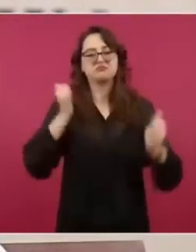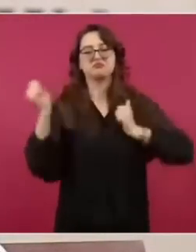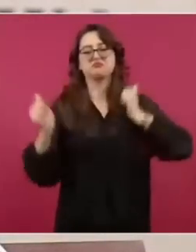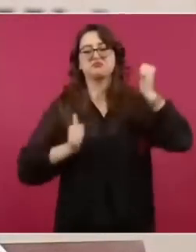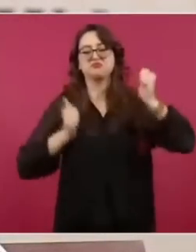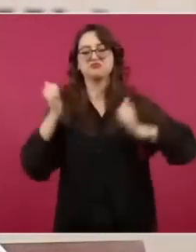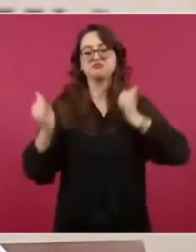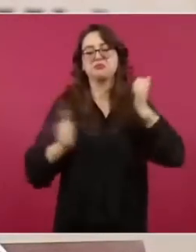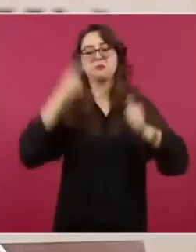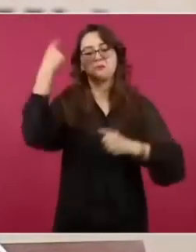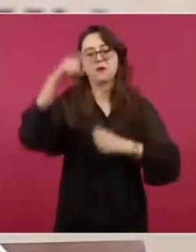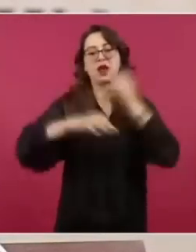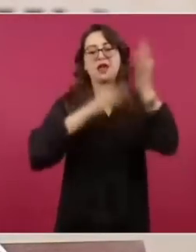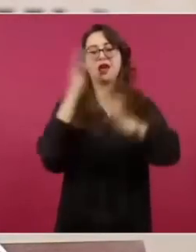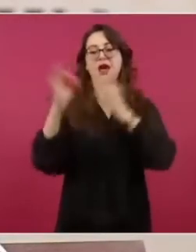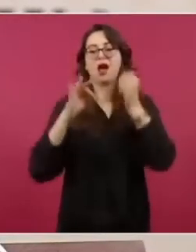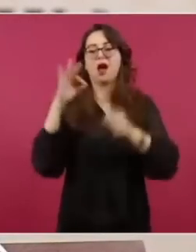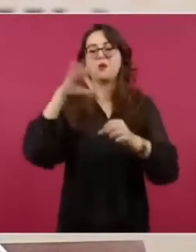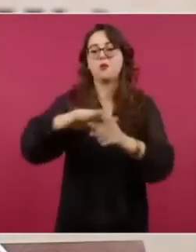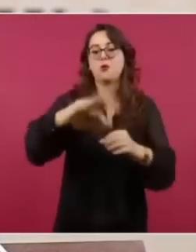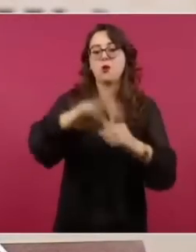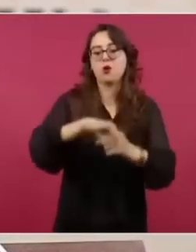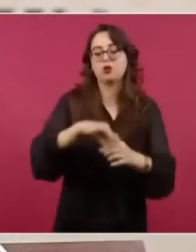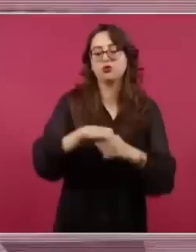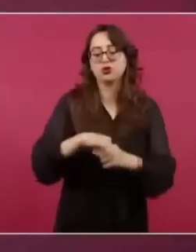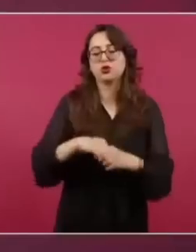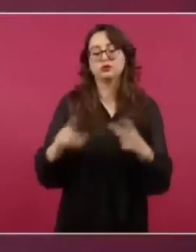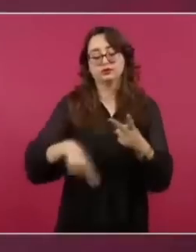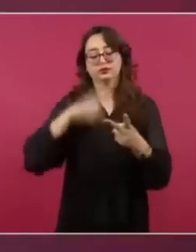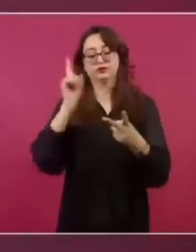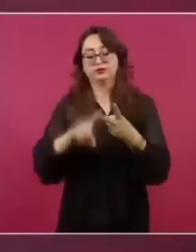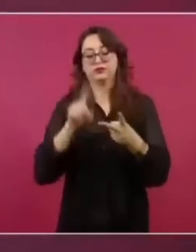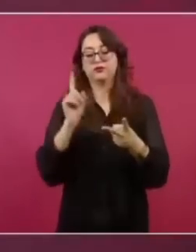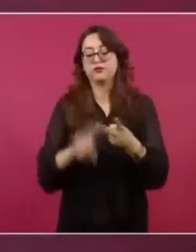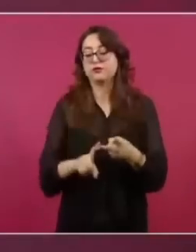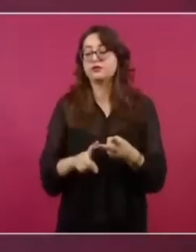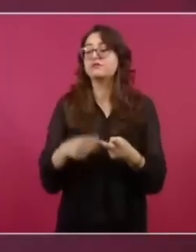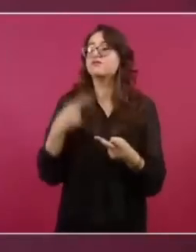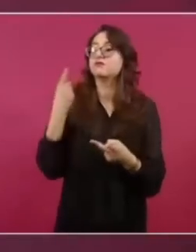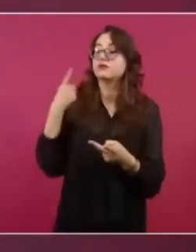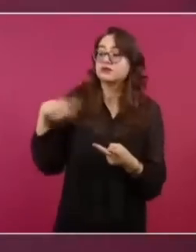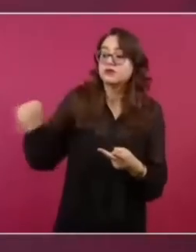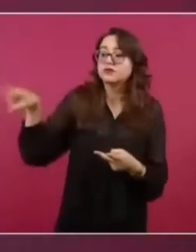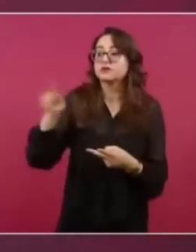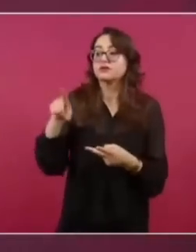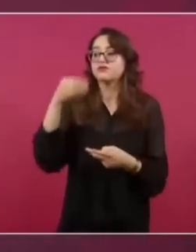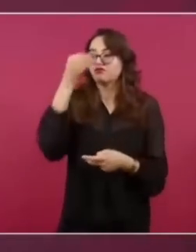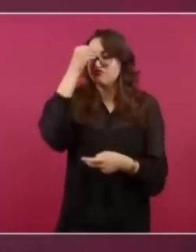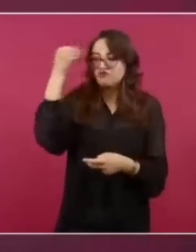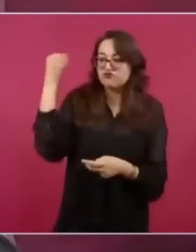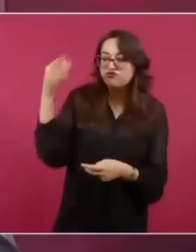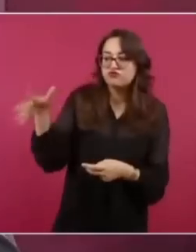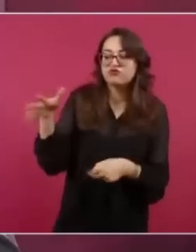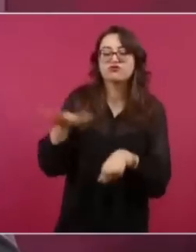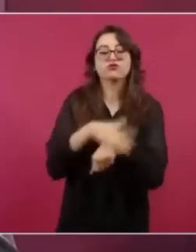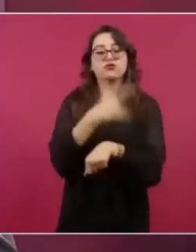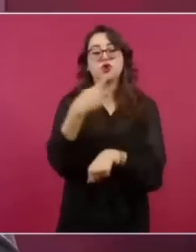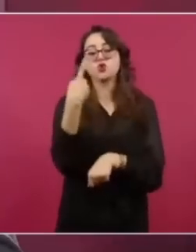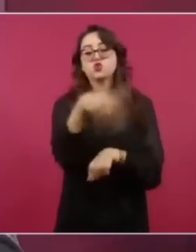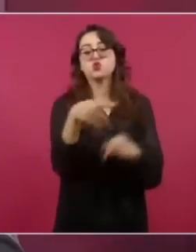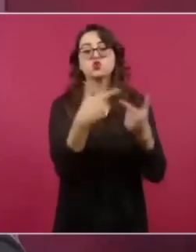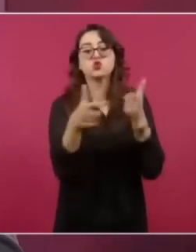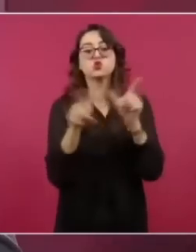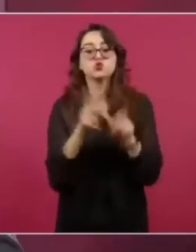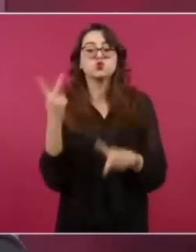preparando su campaña político electoral Porque el único cemento y de ese partido es el racismo por lo que se ve en esta iniciativa